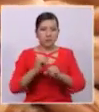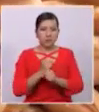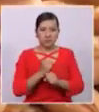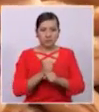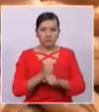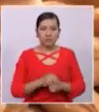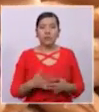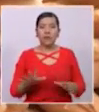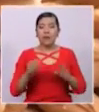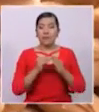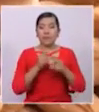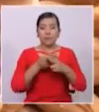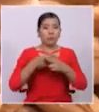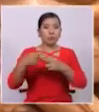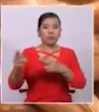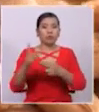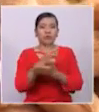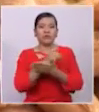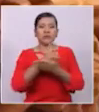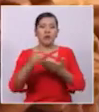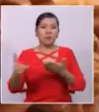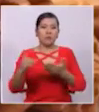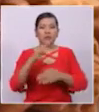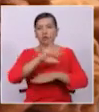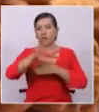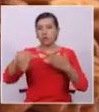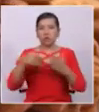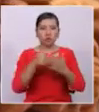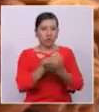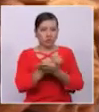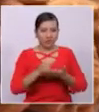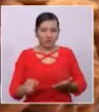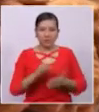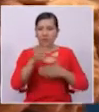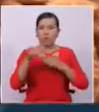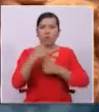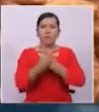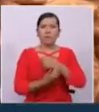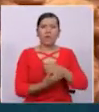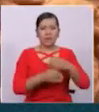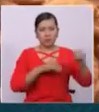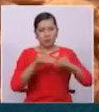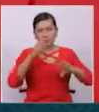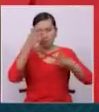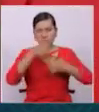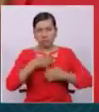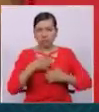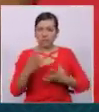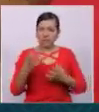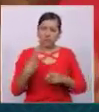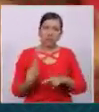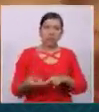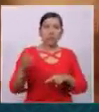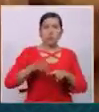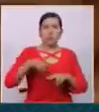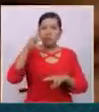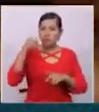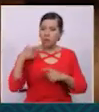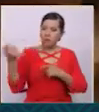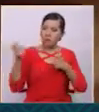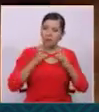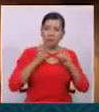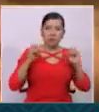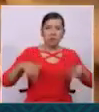A semanas de la festividad de Todos Santos, panificadores amenazaron con movilizaciones e incremento del pan de batalla por un presunto retraso en entrega de